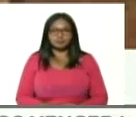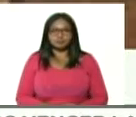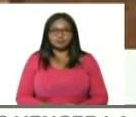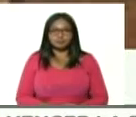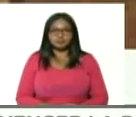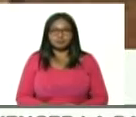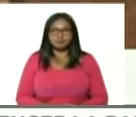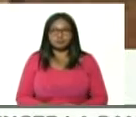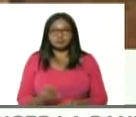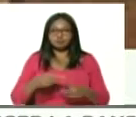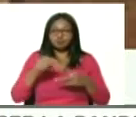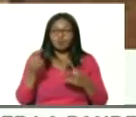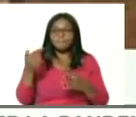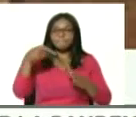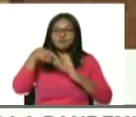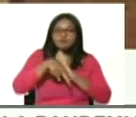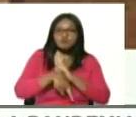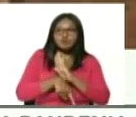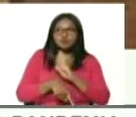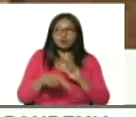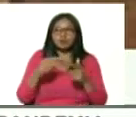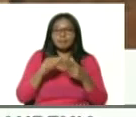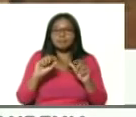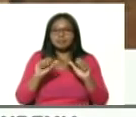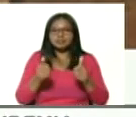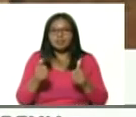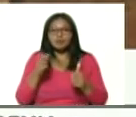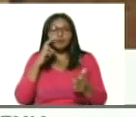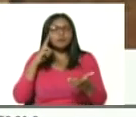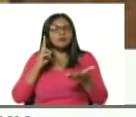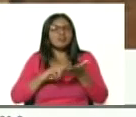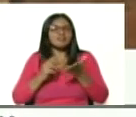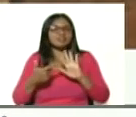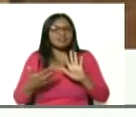que son profundamente dialécticos y se presentan en la realidad.